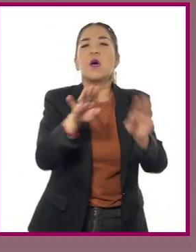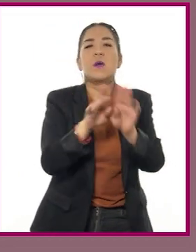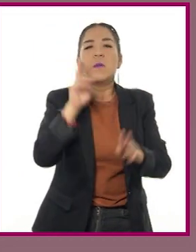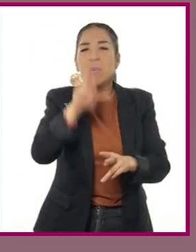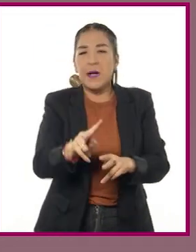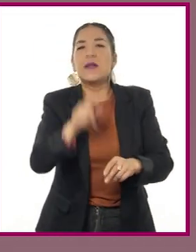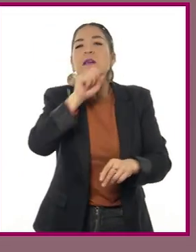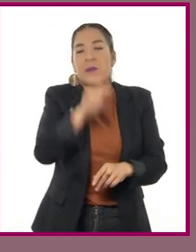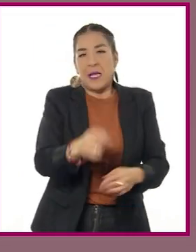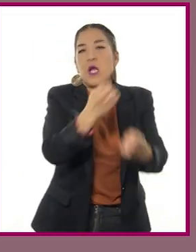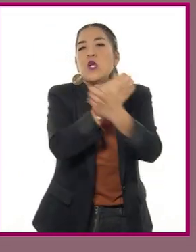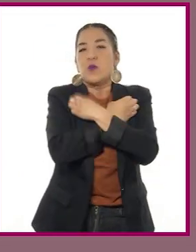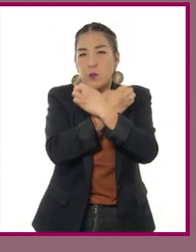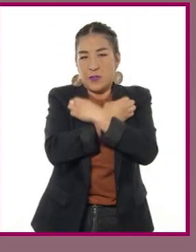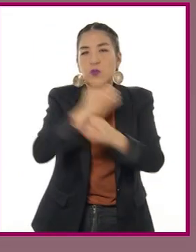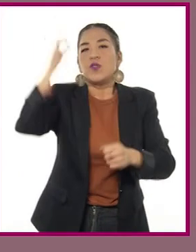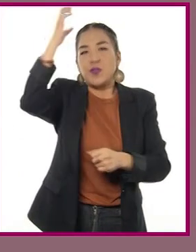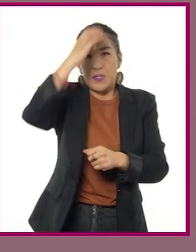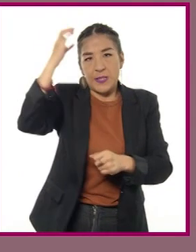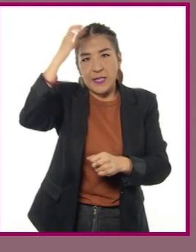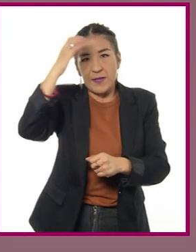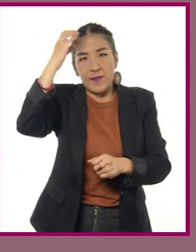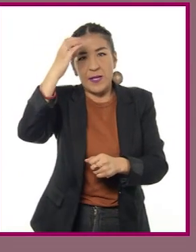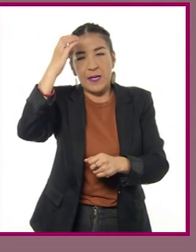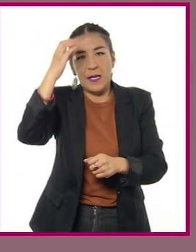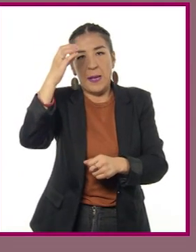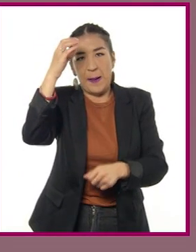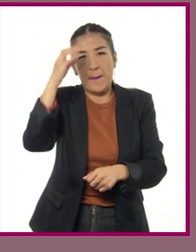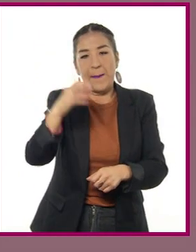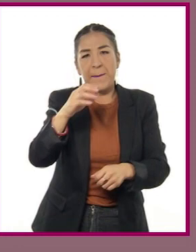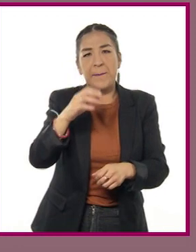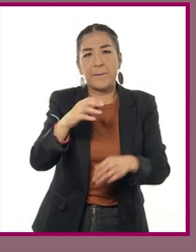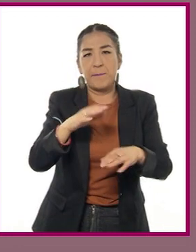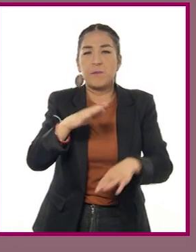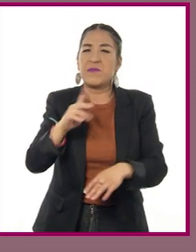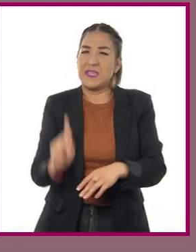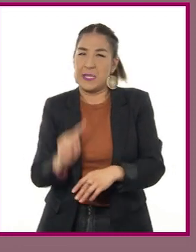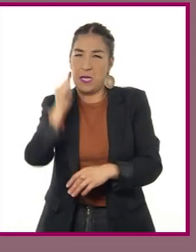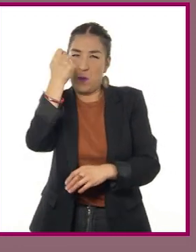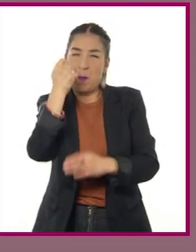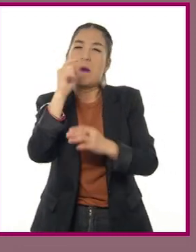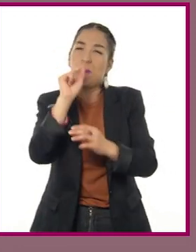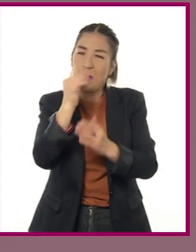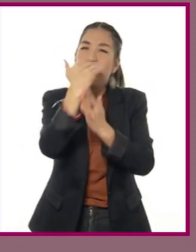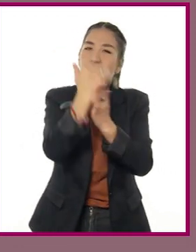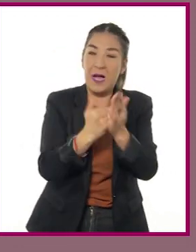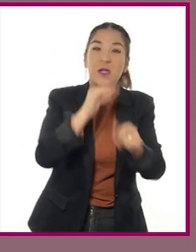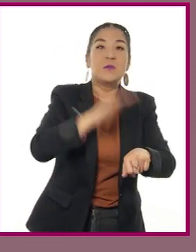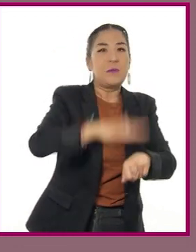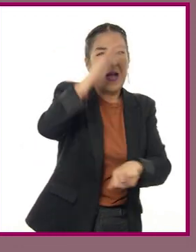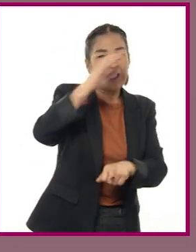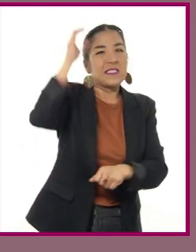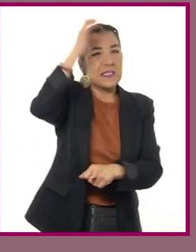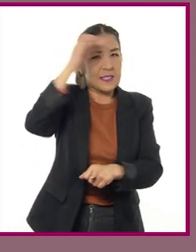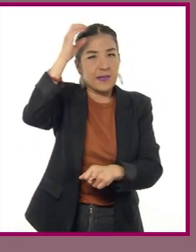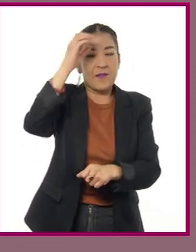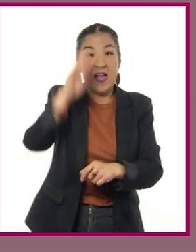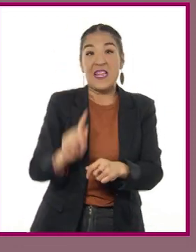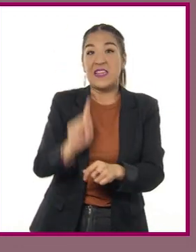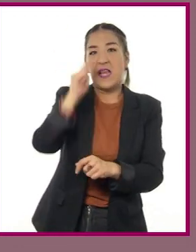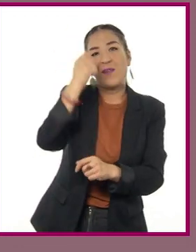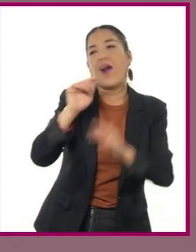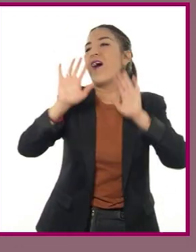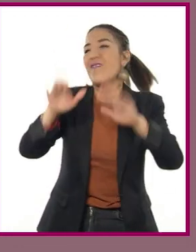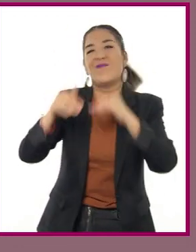también se dio educación científica, y sobre todo científica más que tecnológica, las aplicaciones fueron por fuera. Y